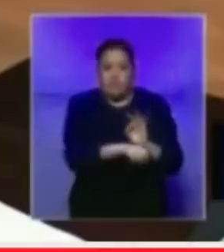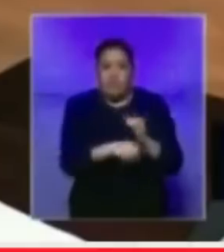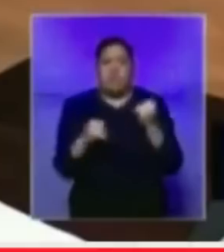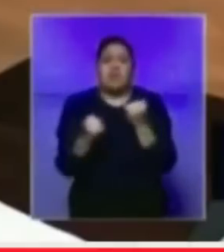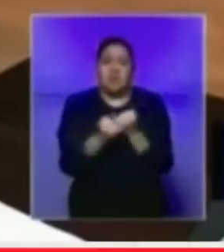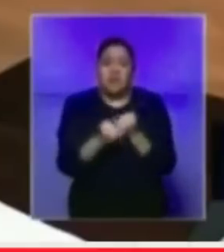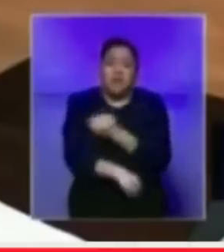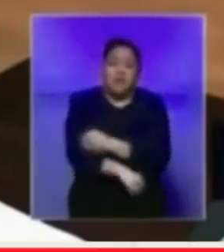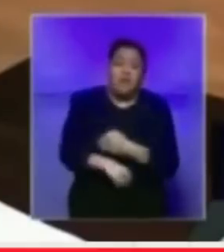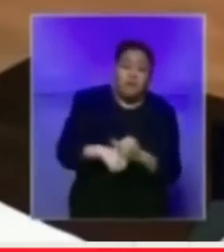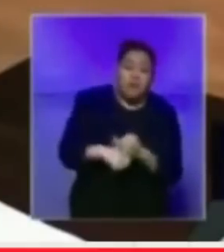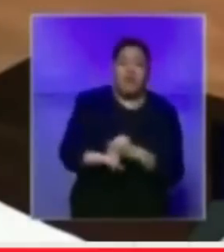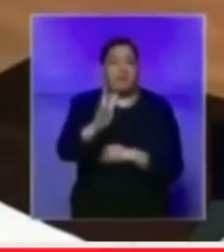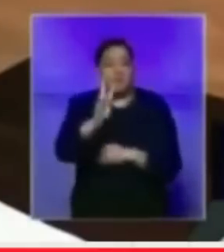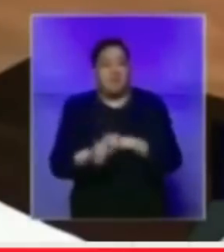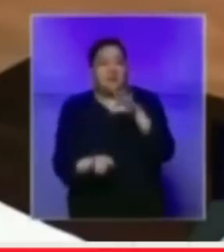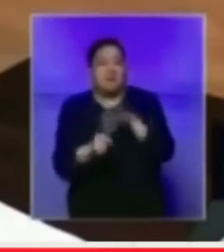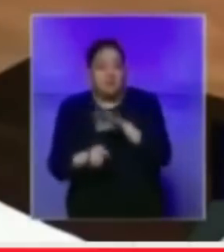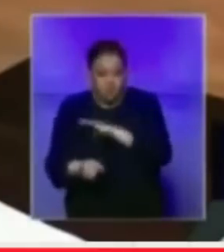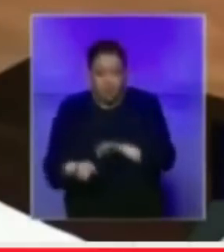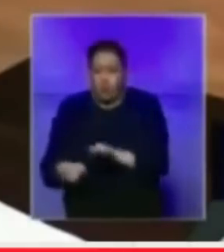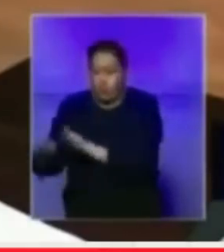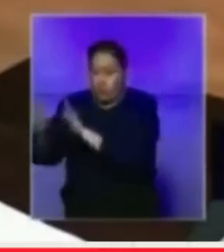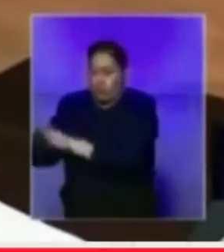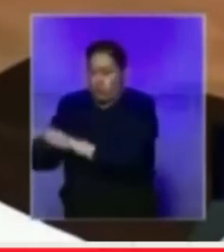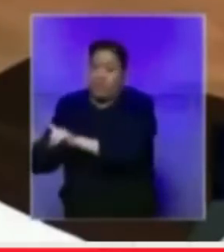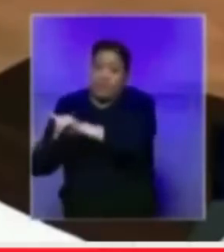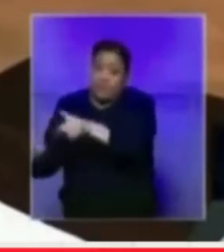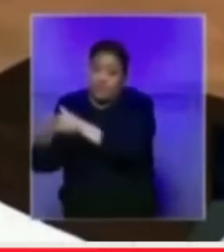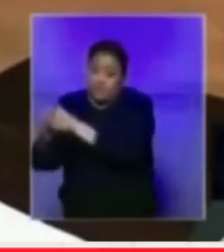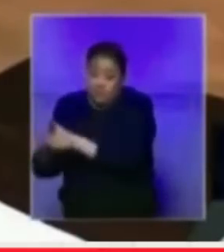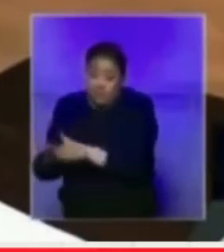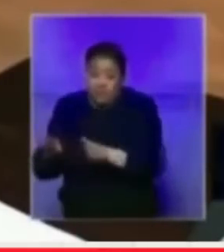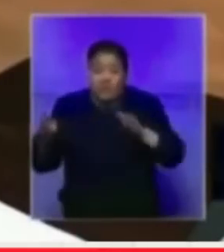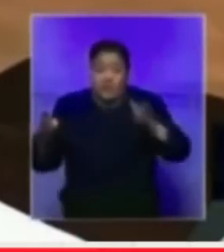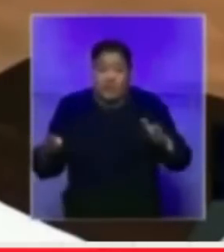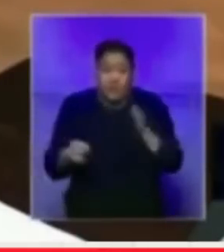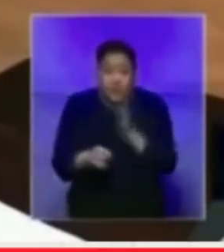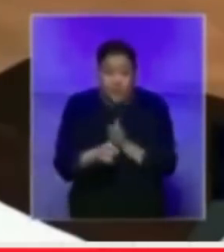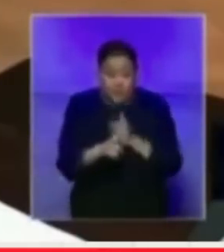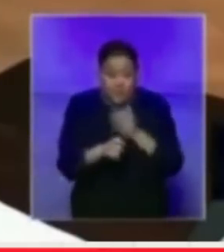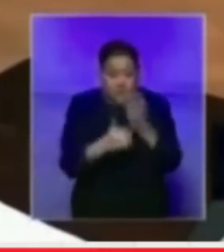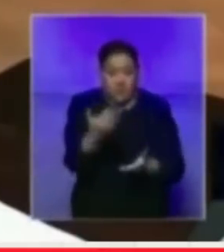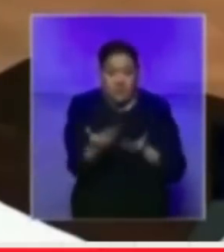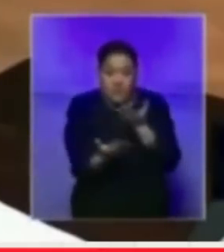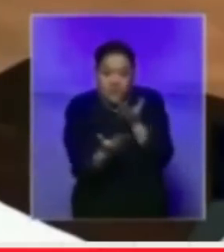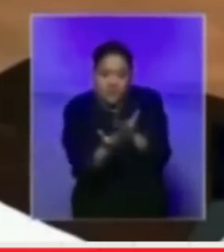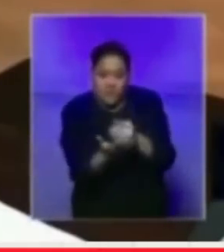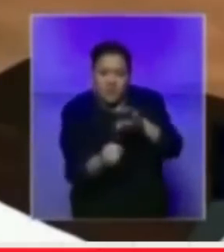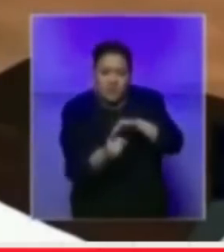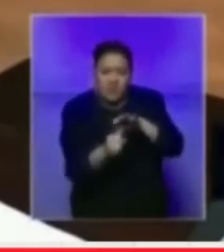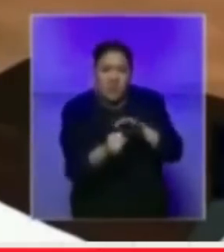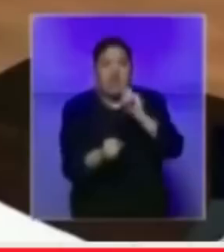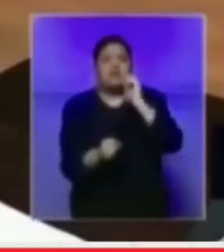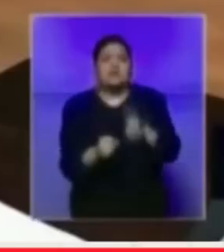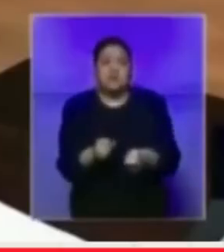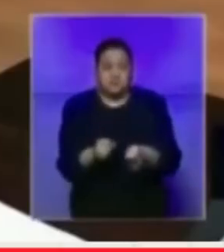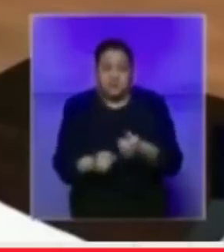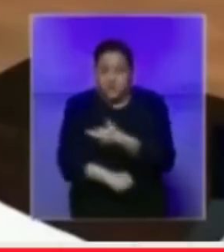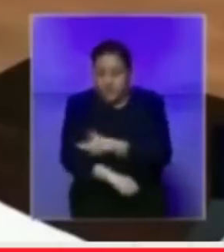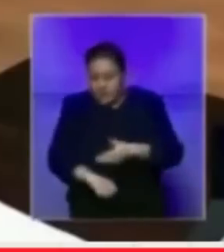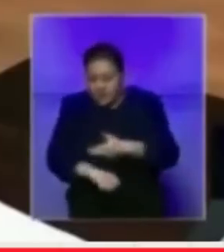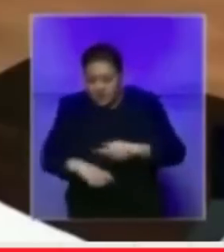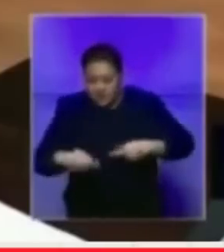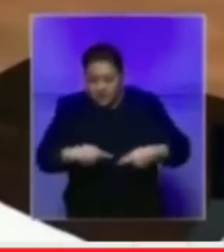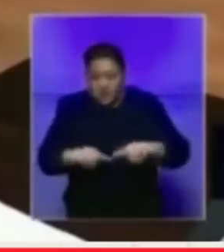primarias. Por lo que vea la jornada electoral, en la propuesta de dictamen con que se da cuenta, se destaca que esta se llevó a cabo